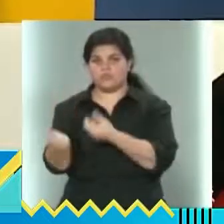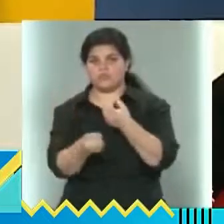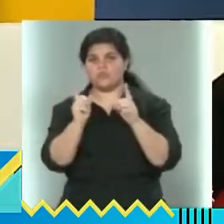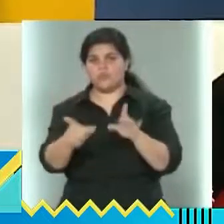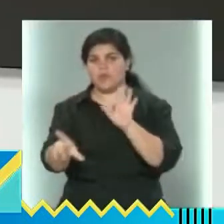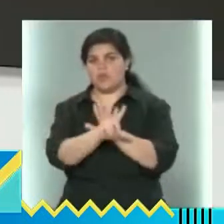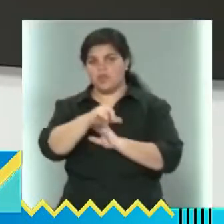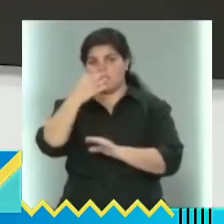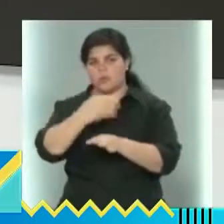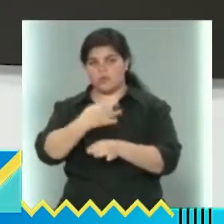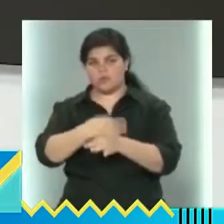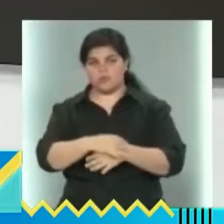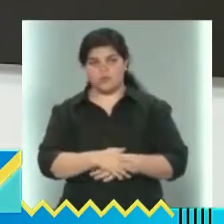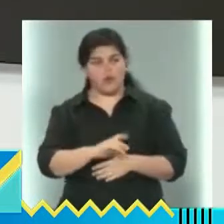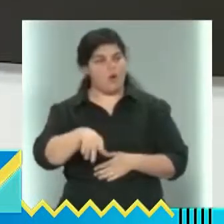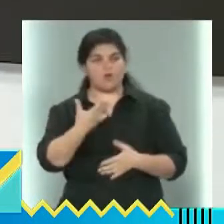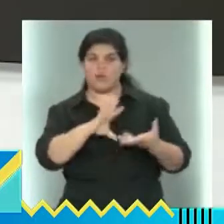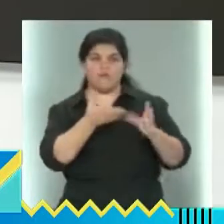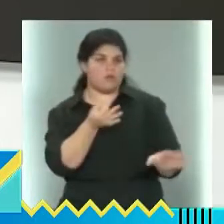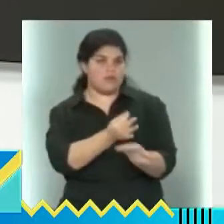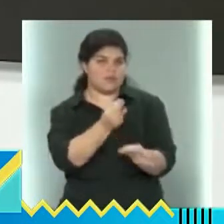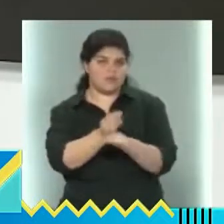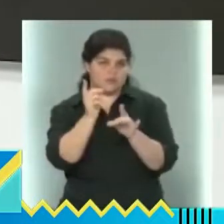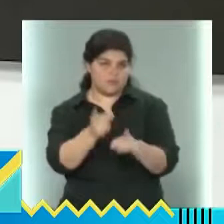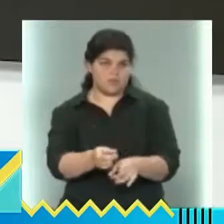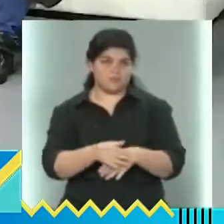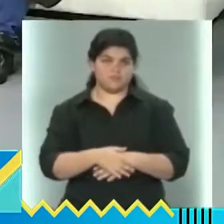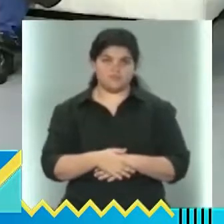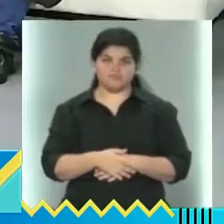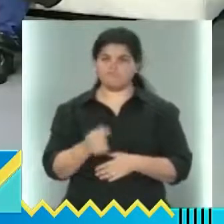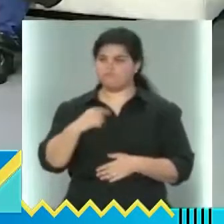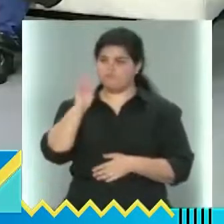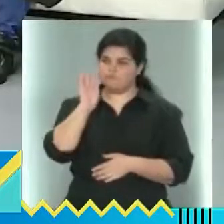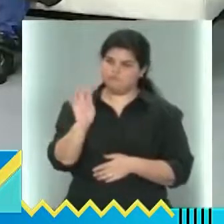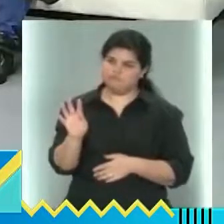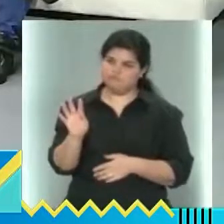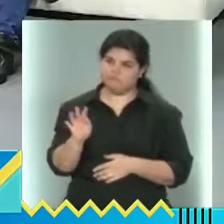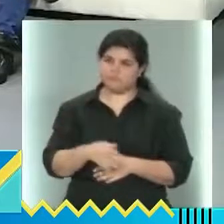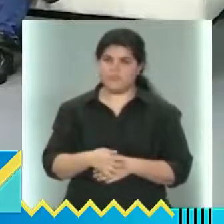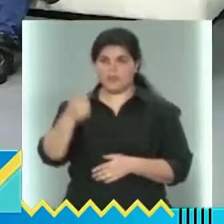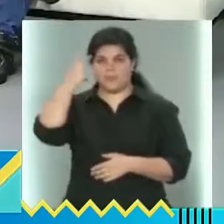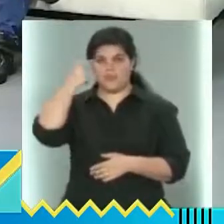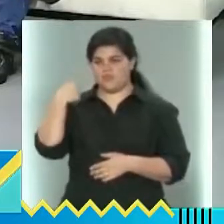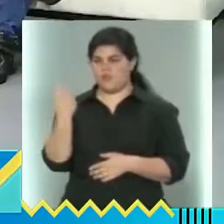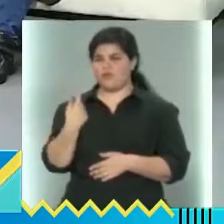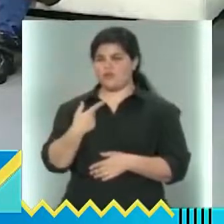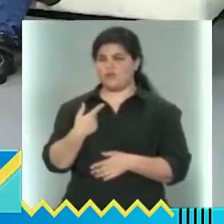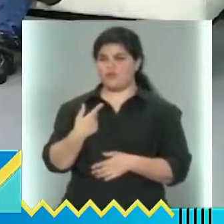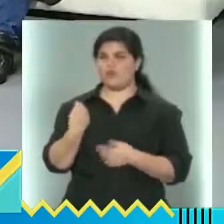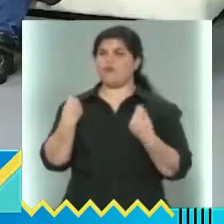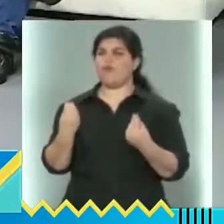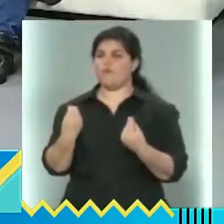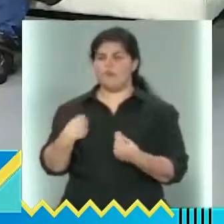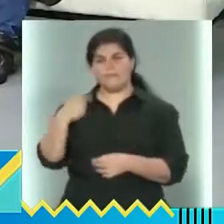de Educación. Es otra forma de enseñar eso Sí. también, ¿no? No, yo la escuchaba y pienso en la realidad nuestra, en donde